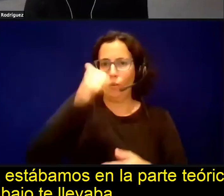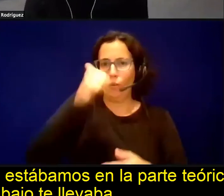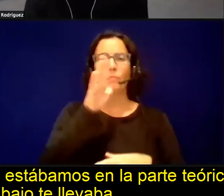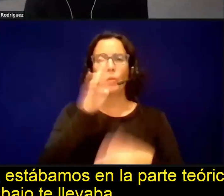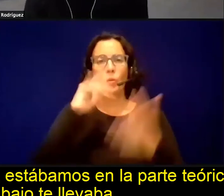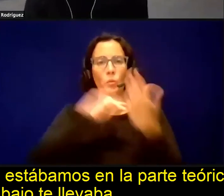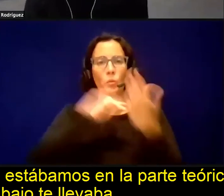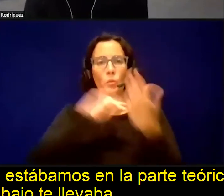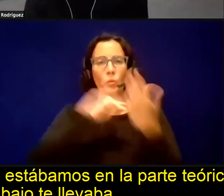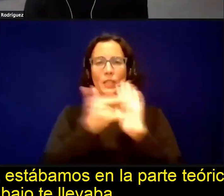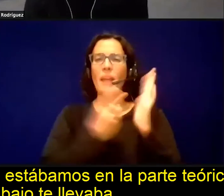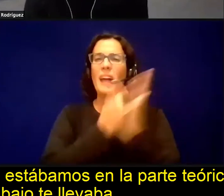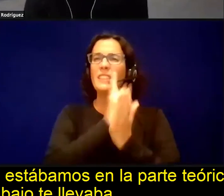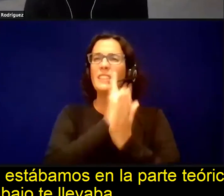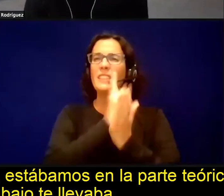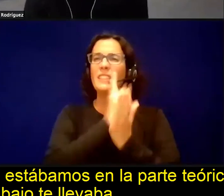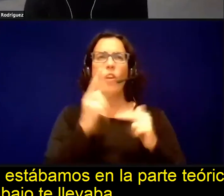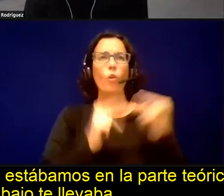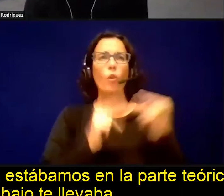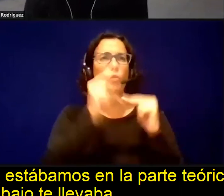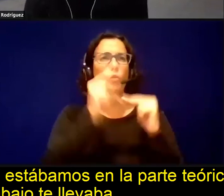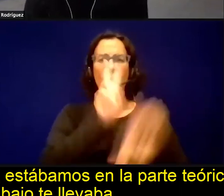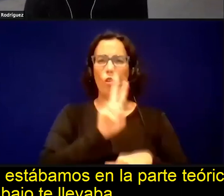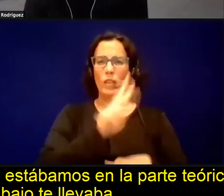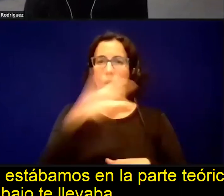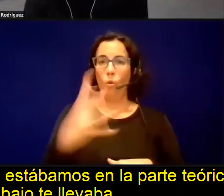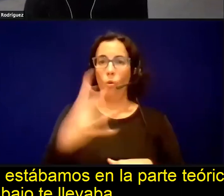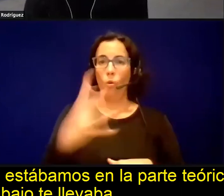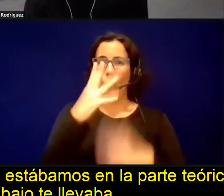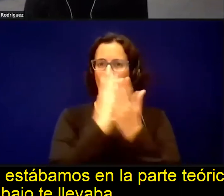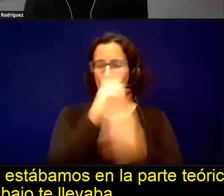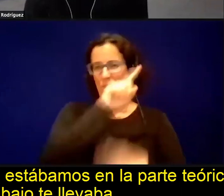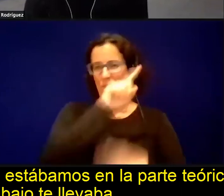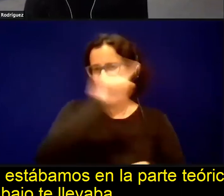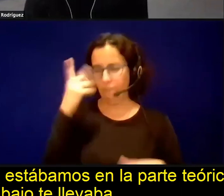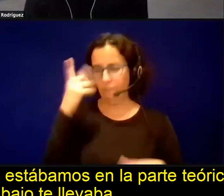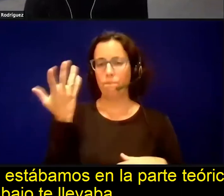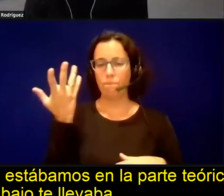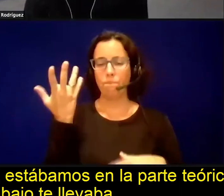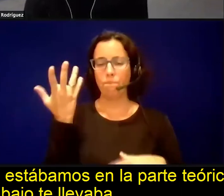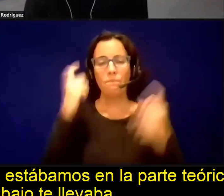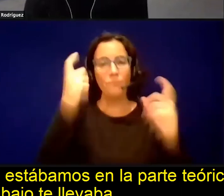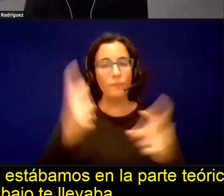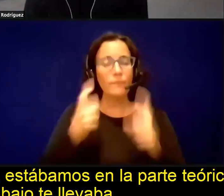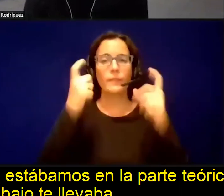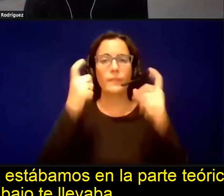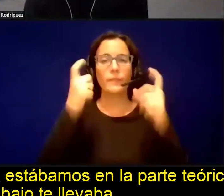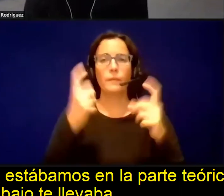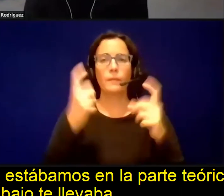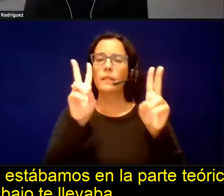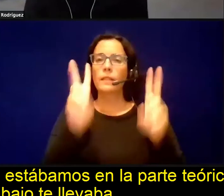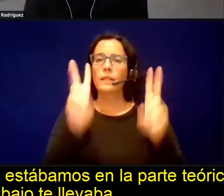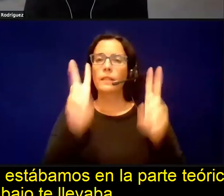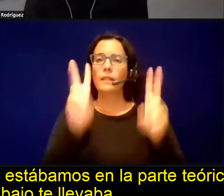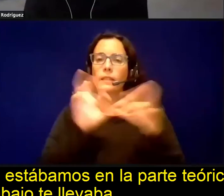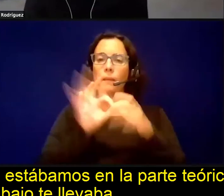2 de cuarto curso de arquitectura en la Escuela de Madrid. Y bueno, pues intentamos meternos en la parte teórica que menos